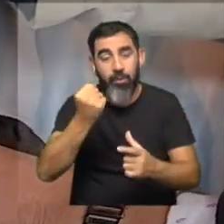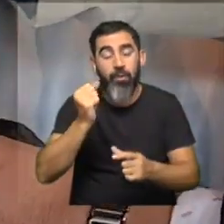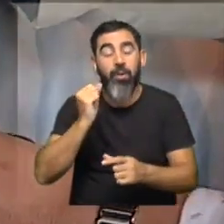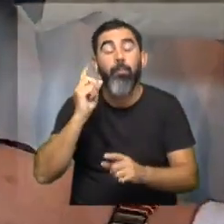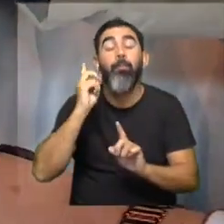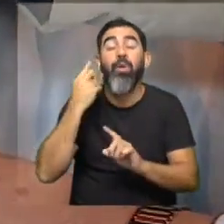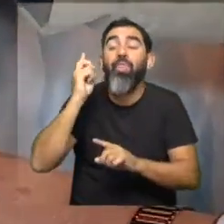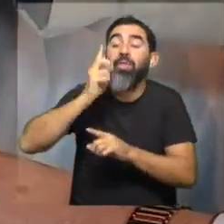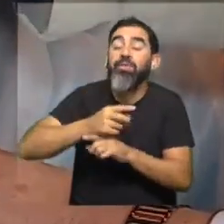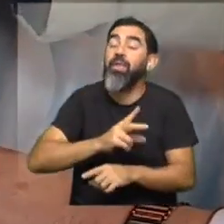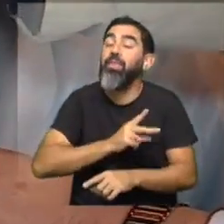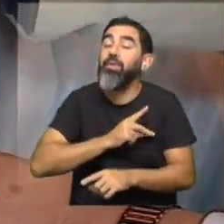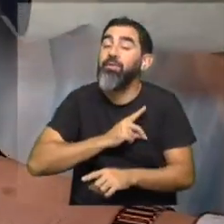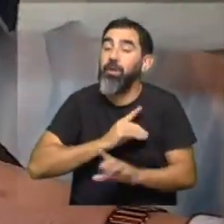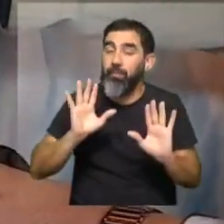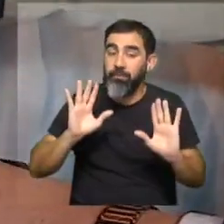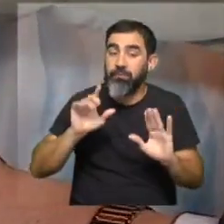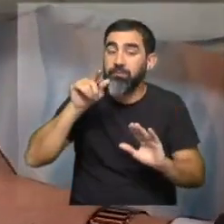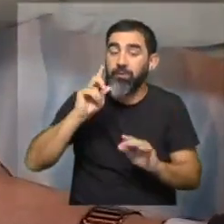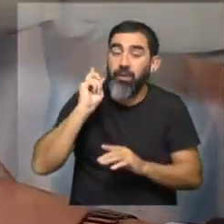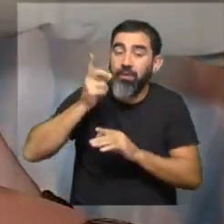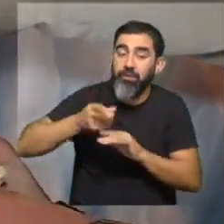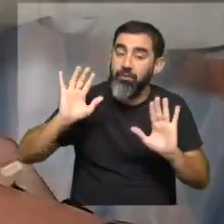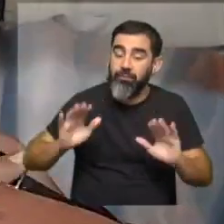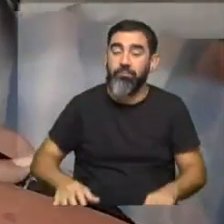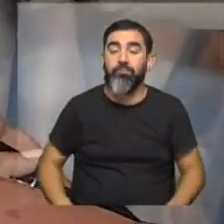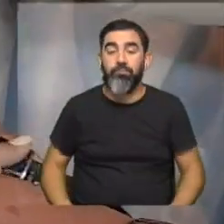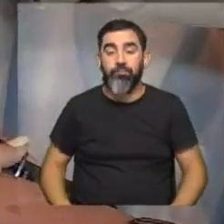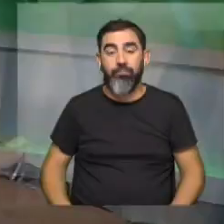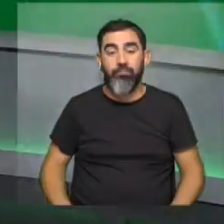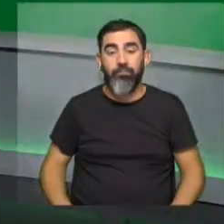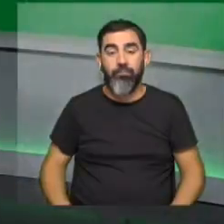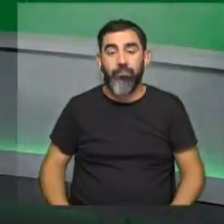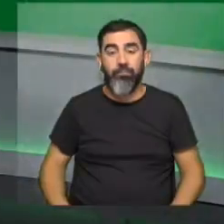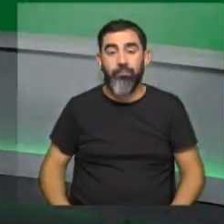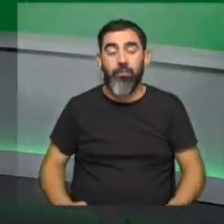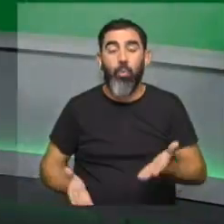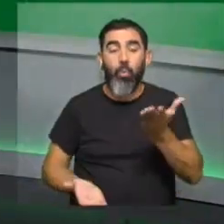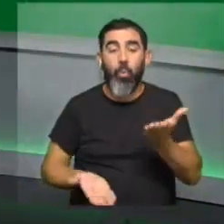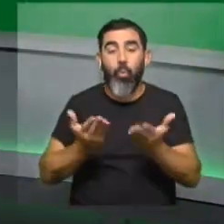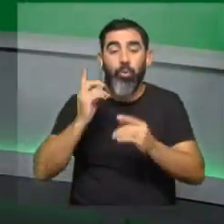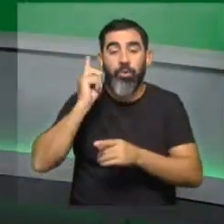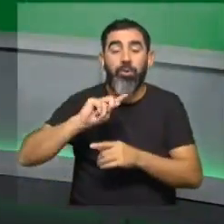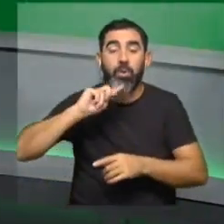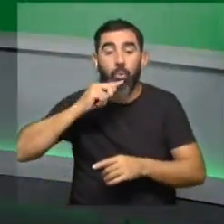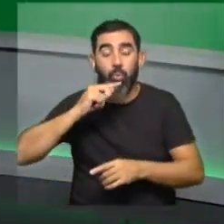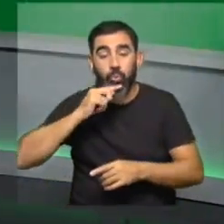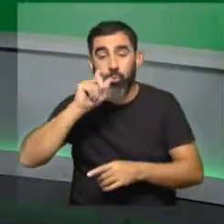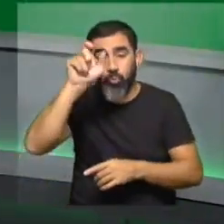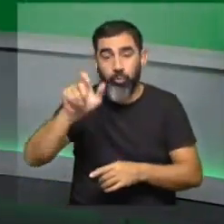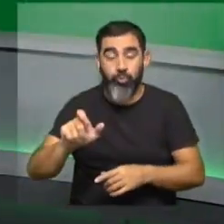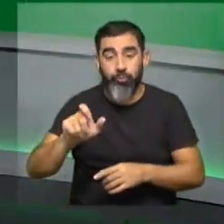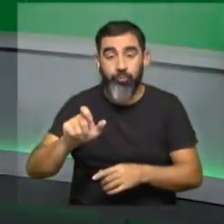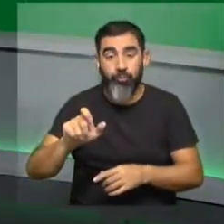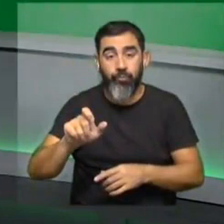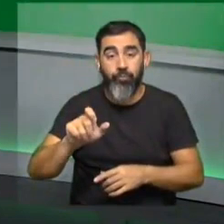El Frente resuelve en diciembre y ahí se tomarán las decisiones. La justicia condenó al ruso Alexei